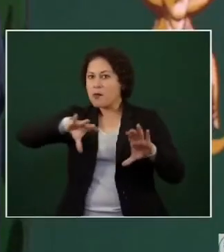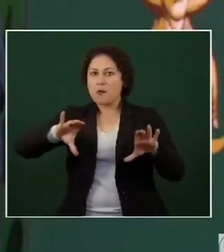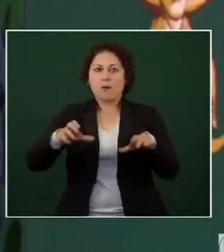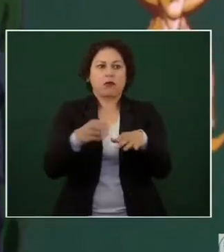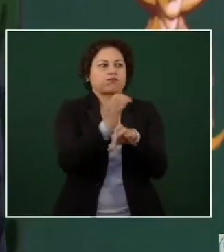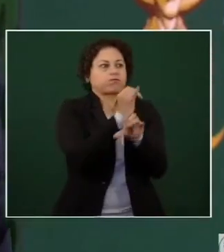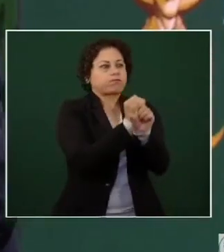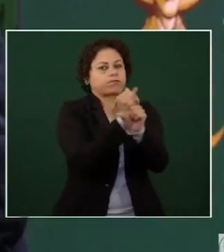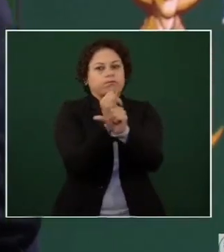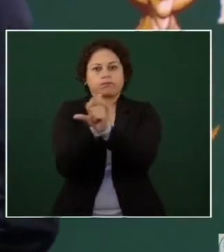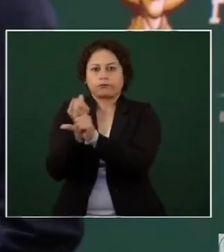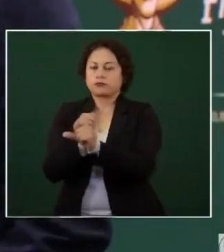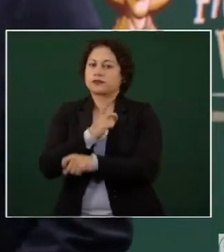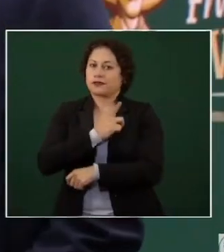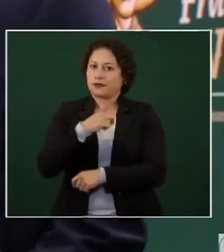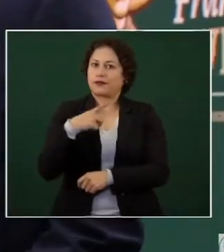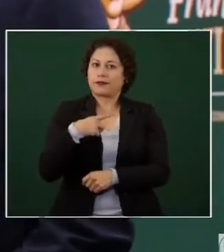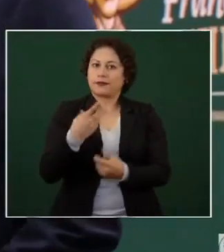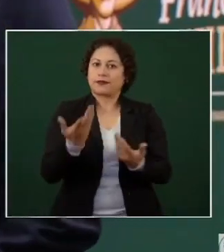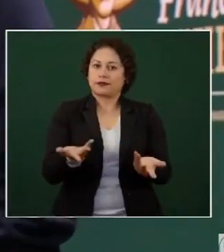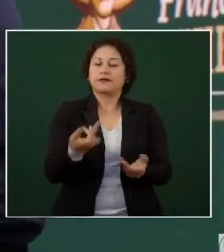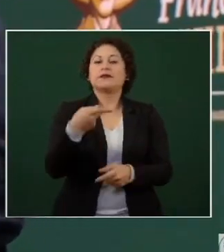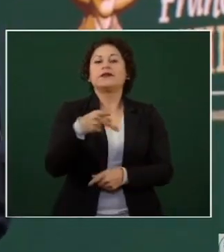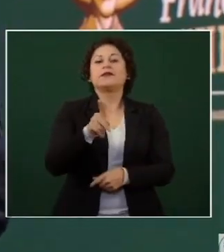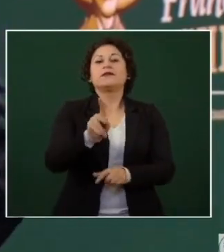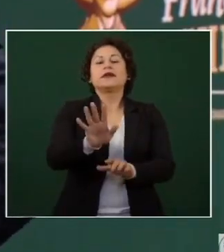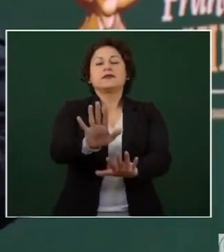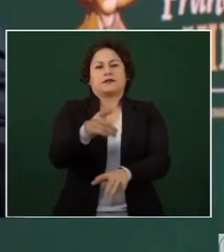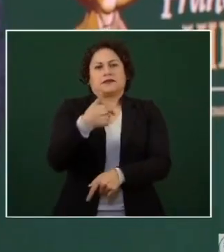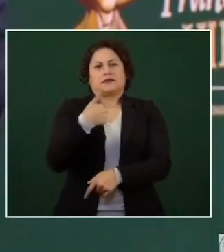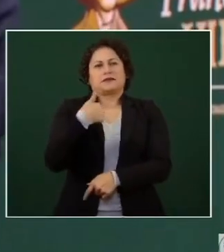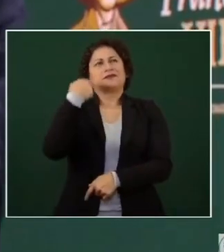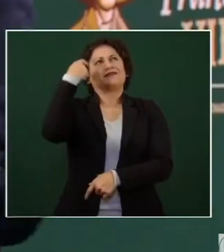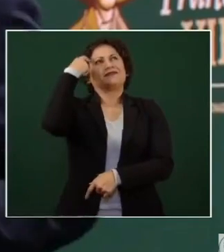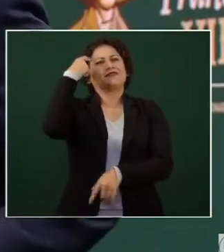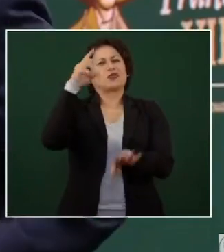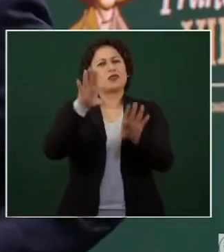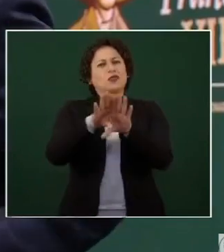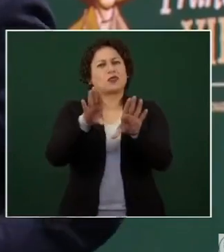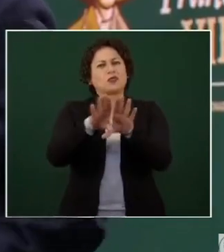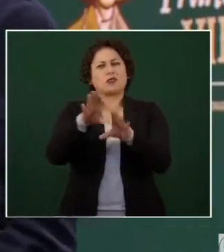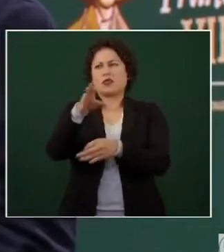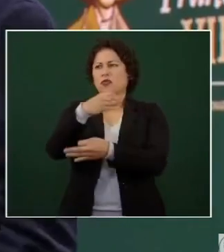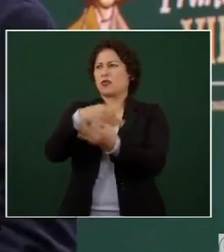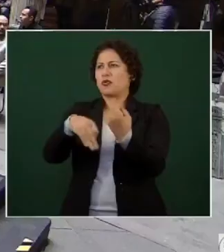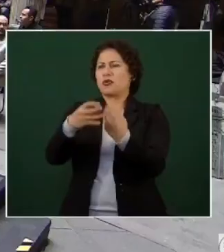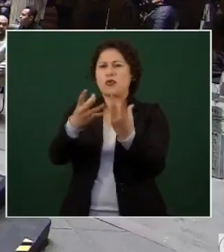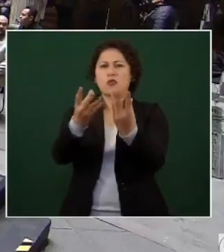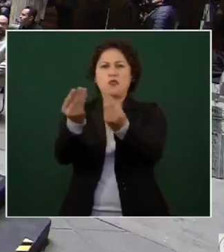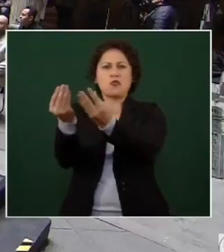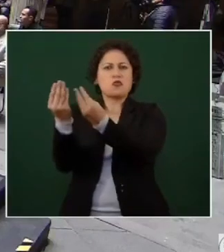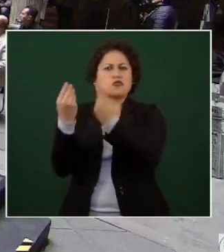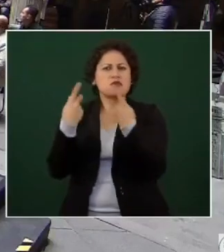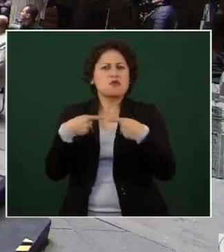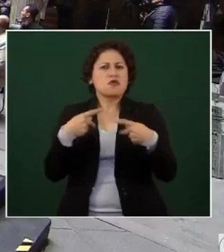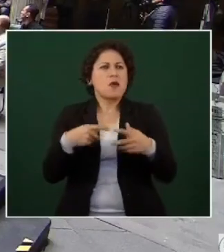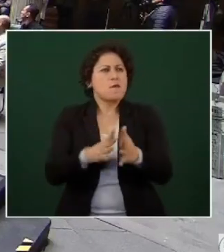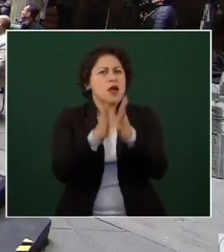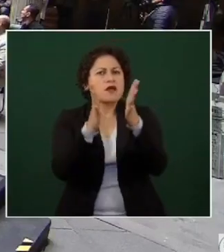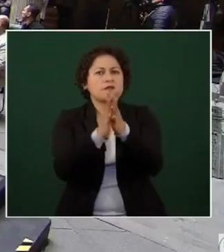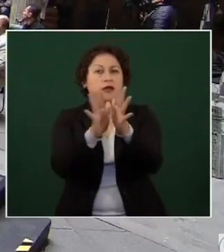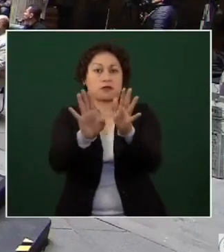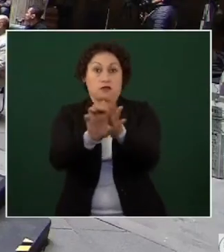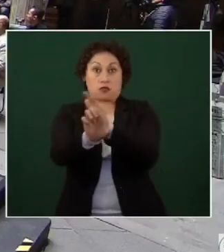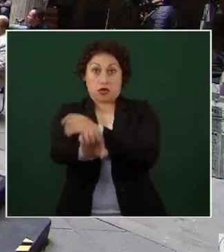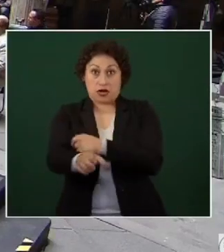analizarlo, más que a mí me llamó la atención de que participaron muchos, porque en el caso de un